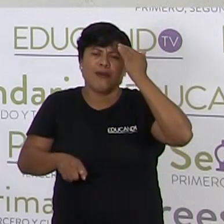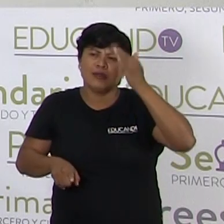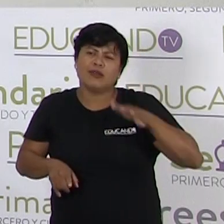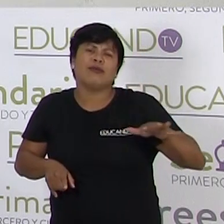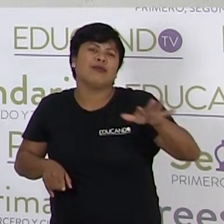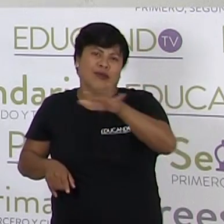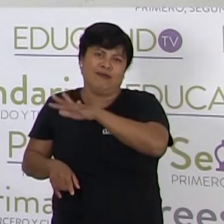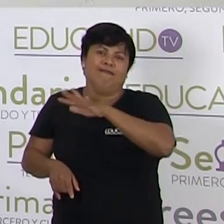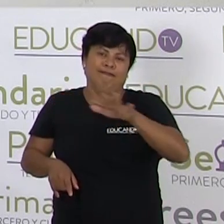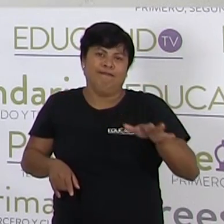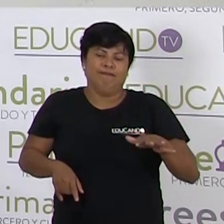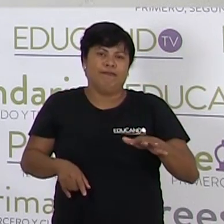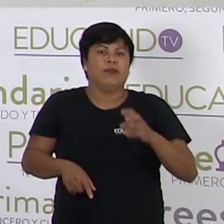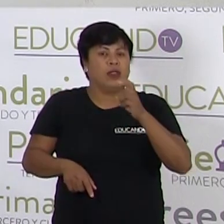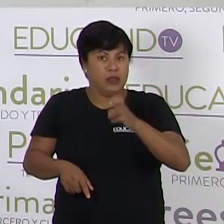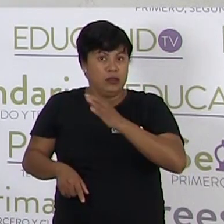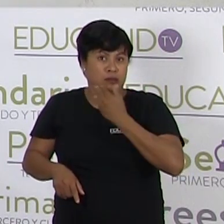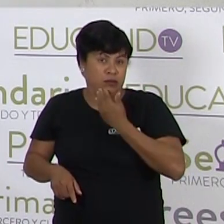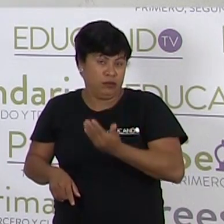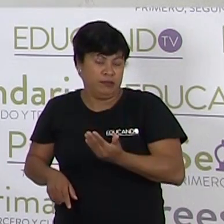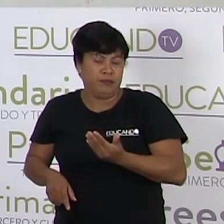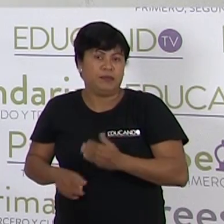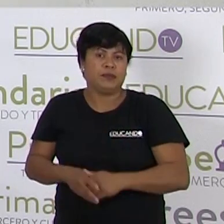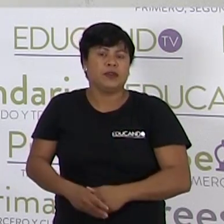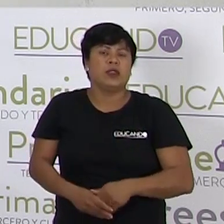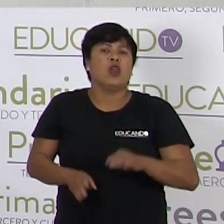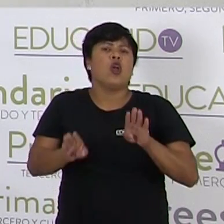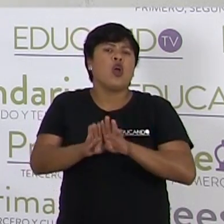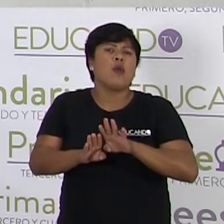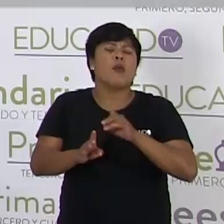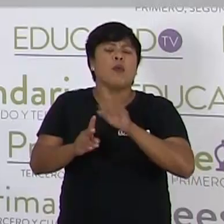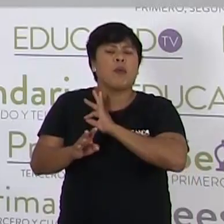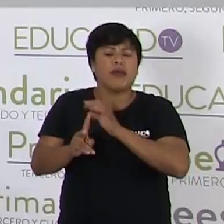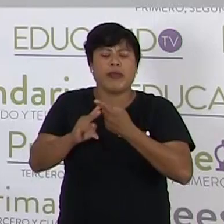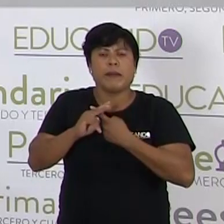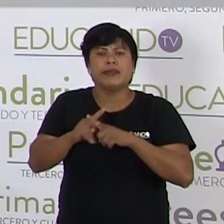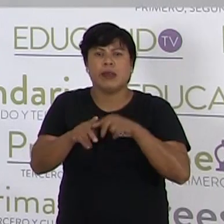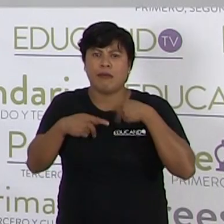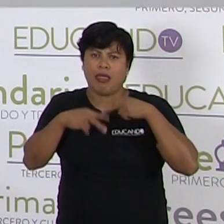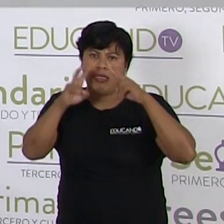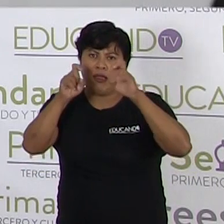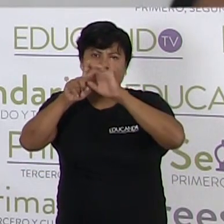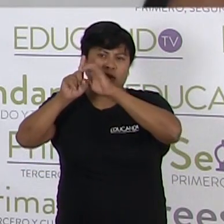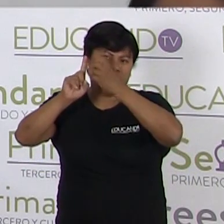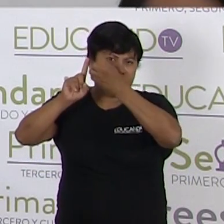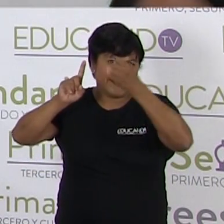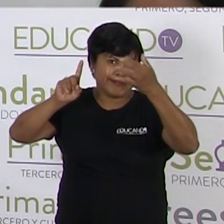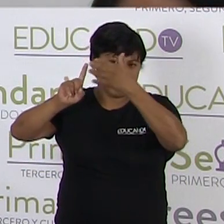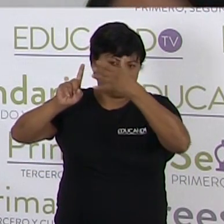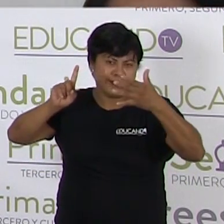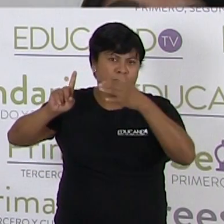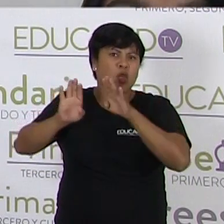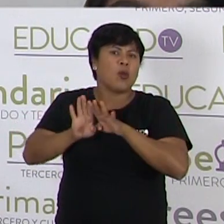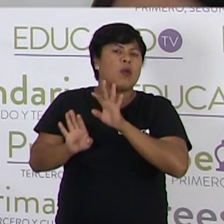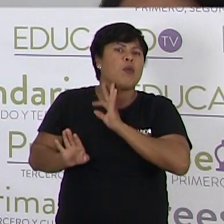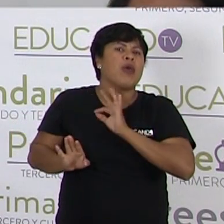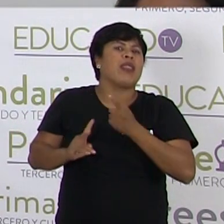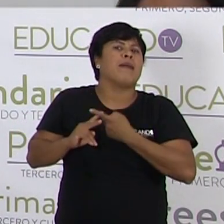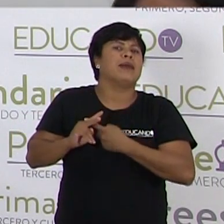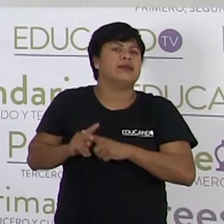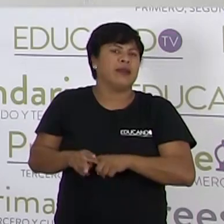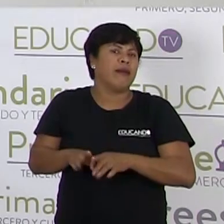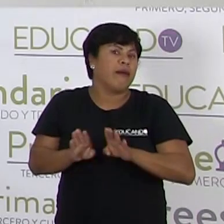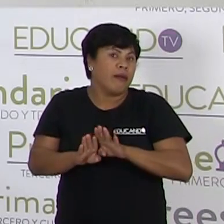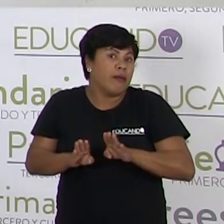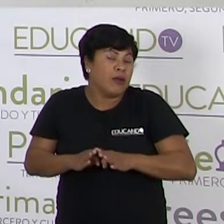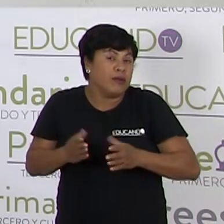todos. Muy bien. ¿Cómo voy a iniciar mi texto? Es muy importante que nos planteemos cómo voy